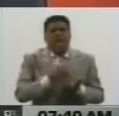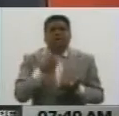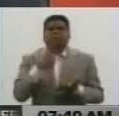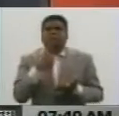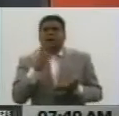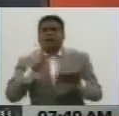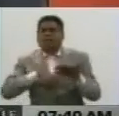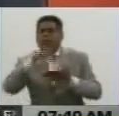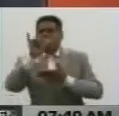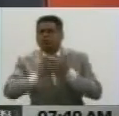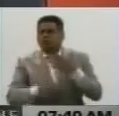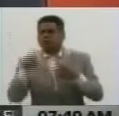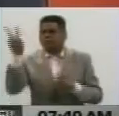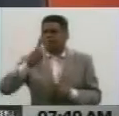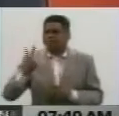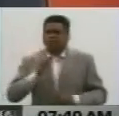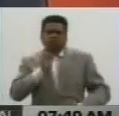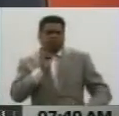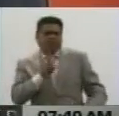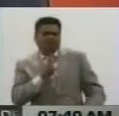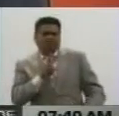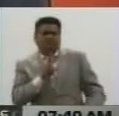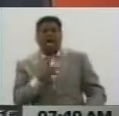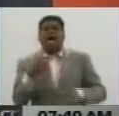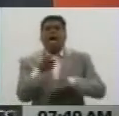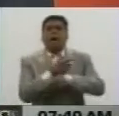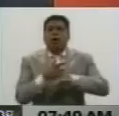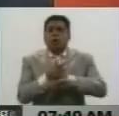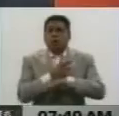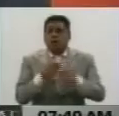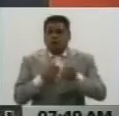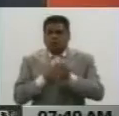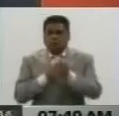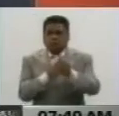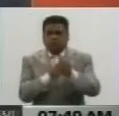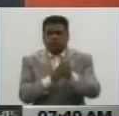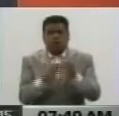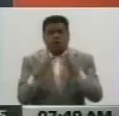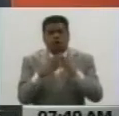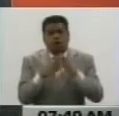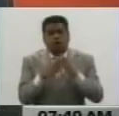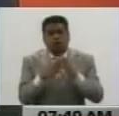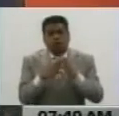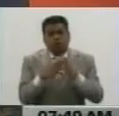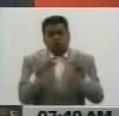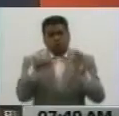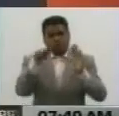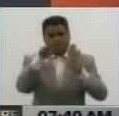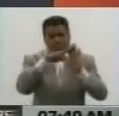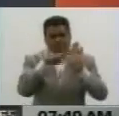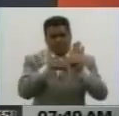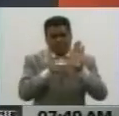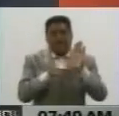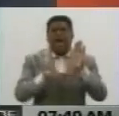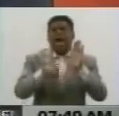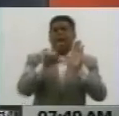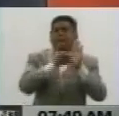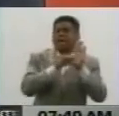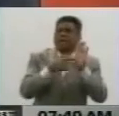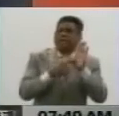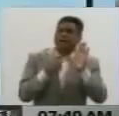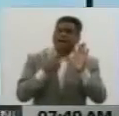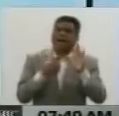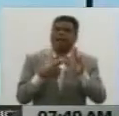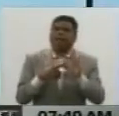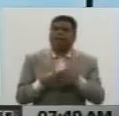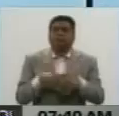son direccionados por el Estado venezolano, todas ellas tienen que cumplir con todas nuestras leyes. Y es el Estado quien define